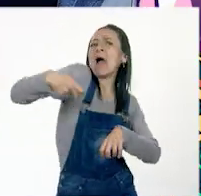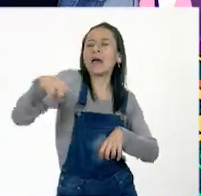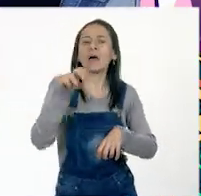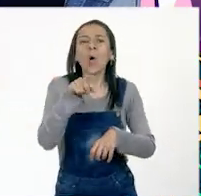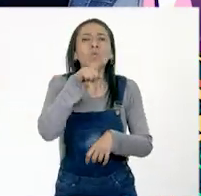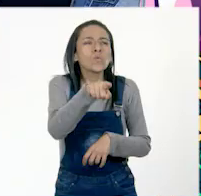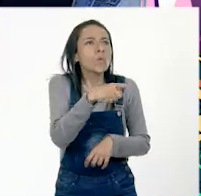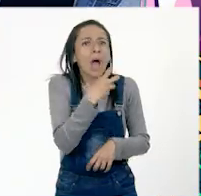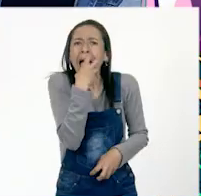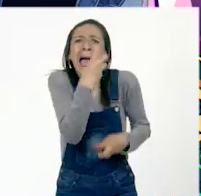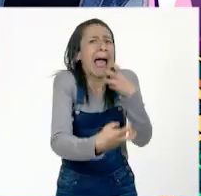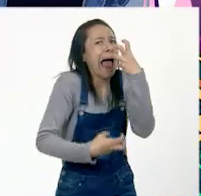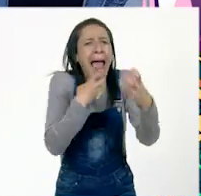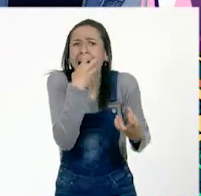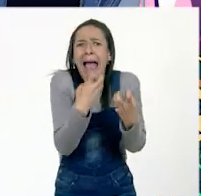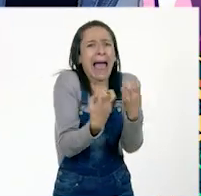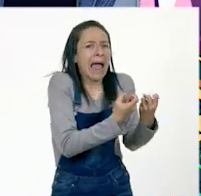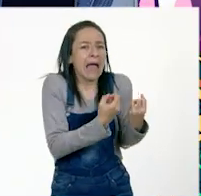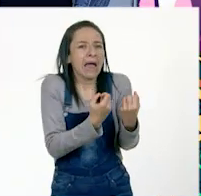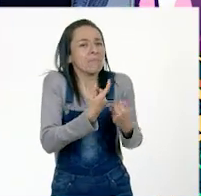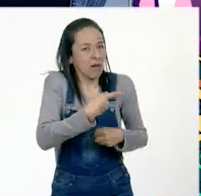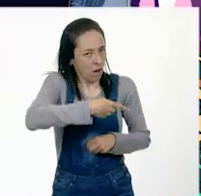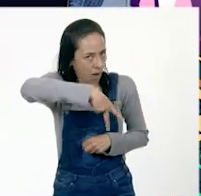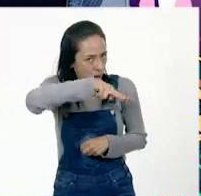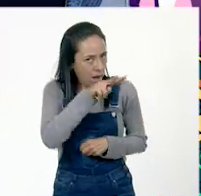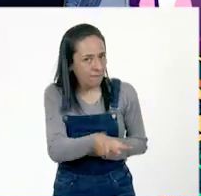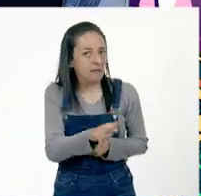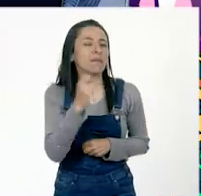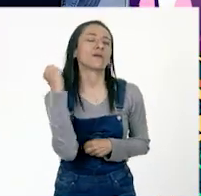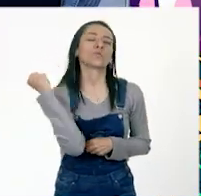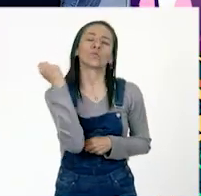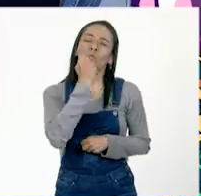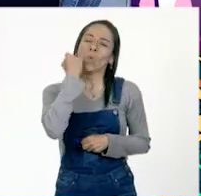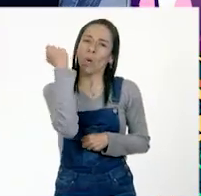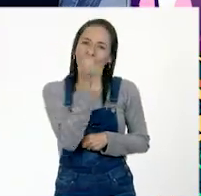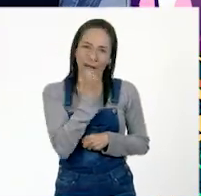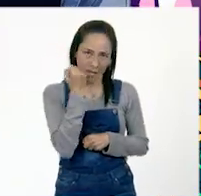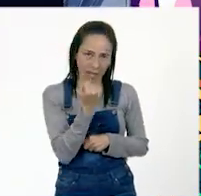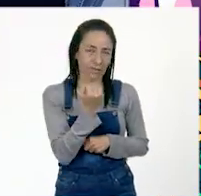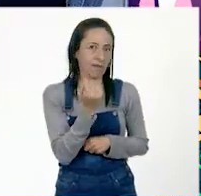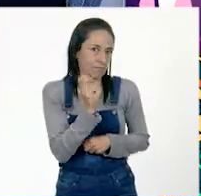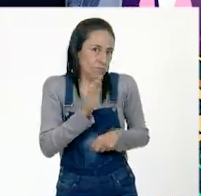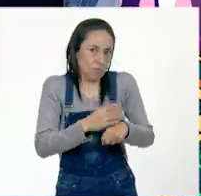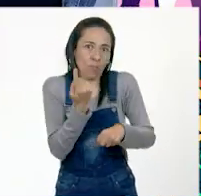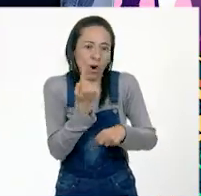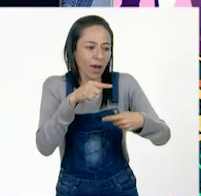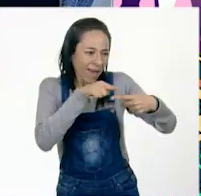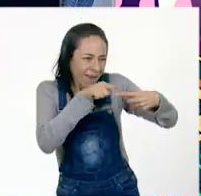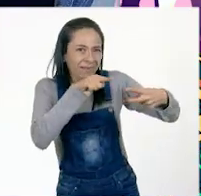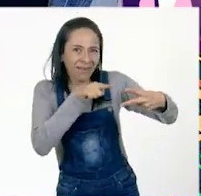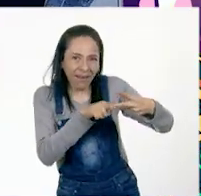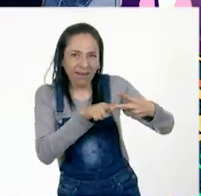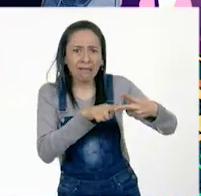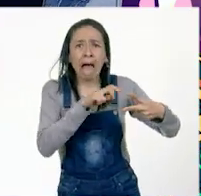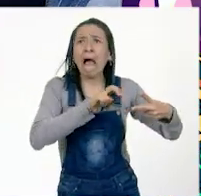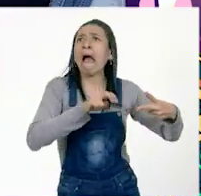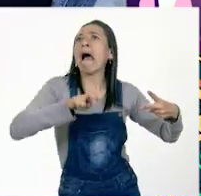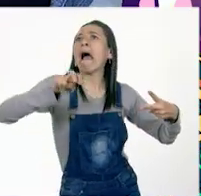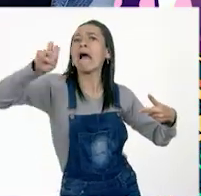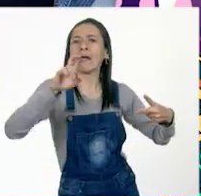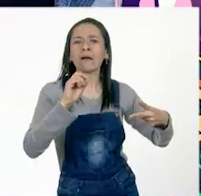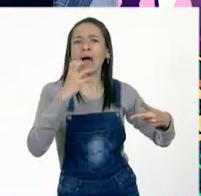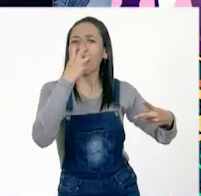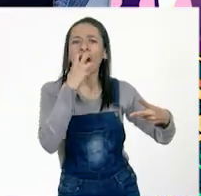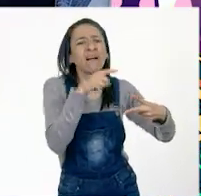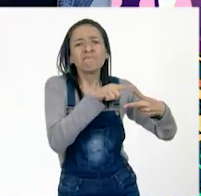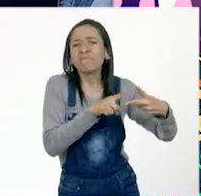afortunadamente, ninguna de esas cosas nos ayuda a solucionar las cosas. Así que lo importante es que